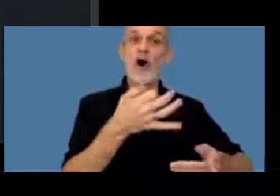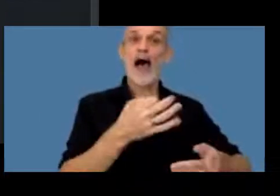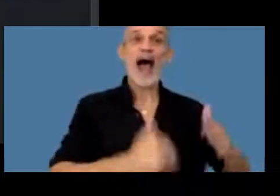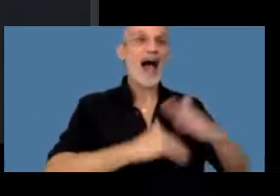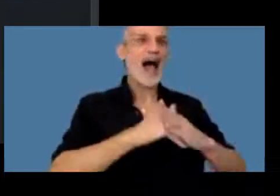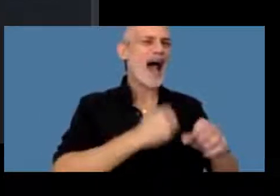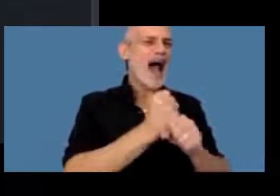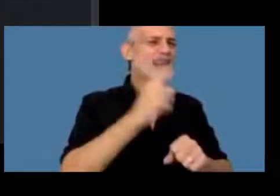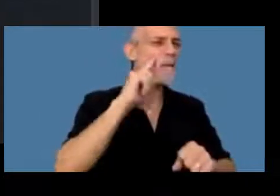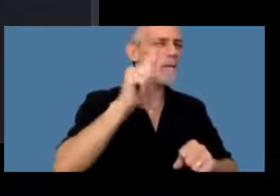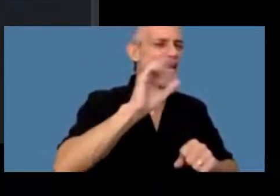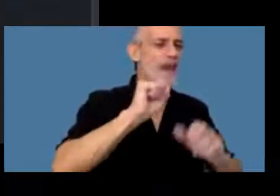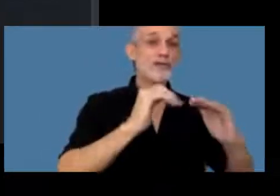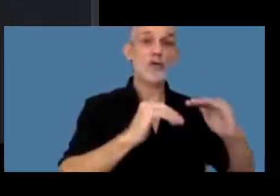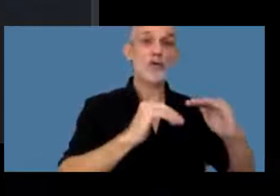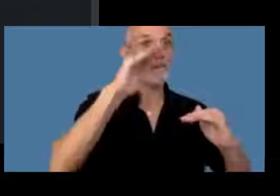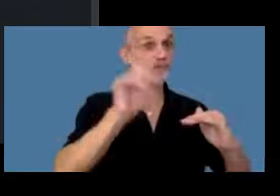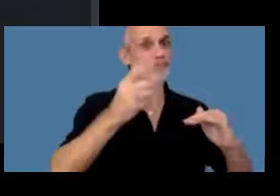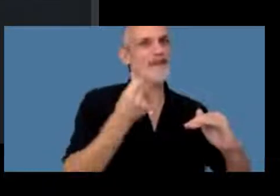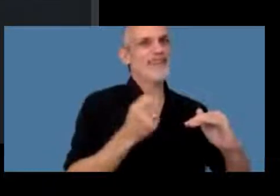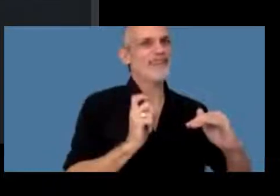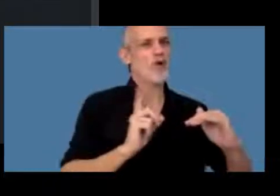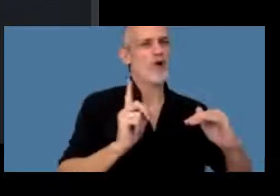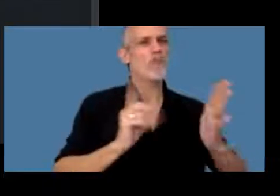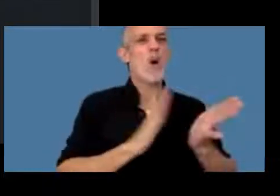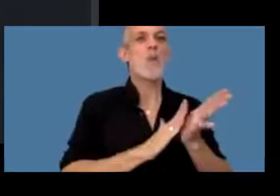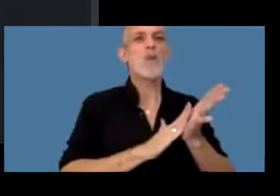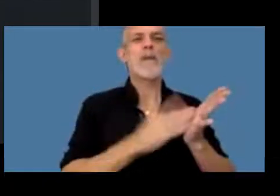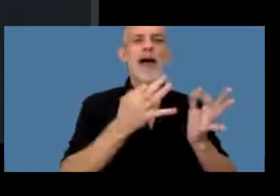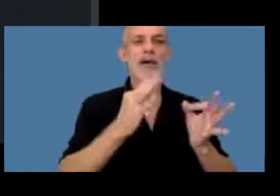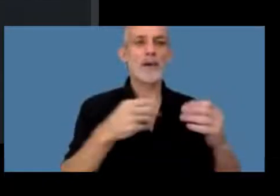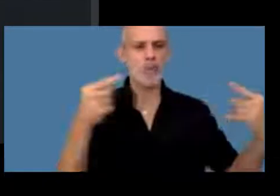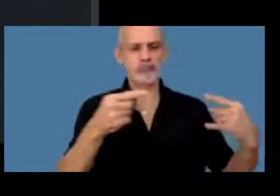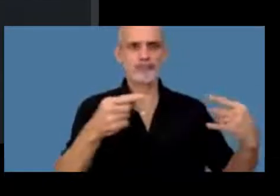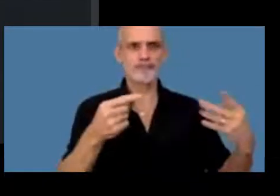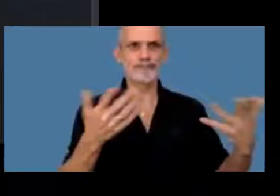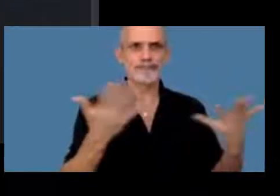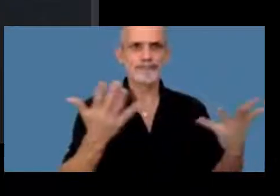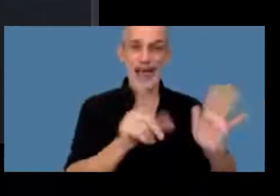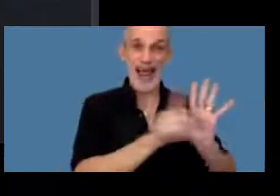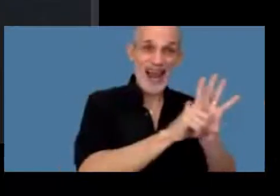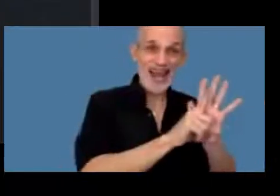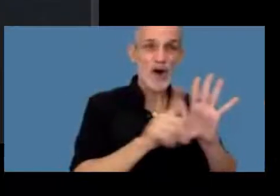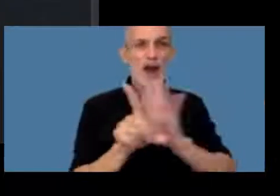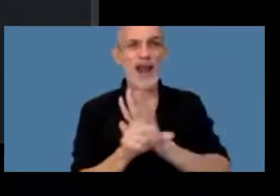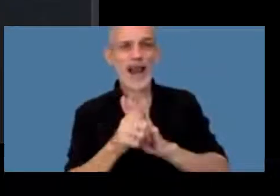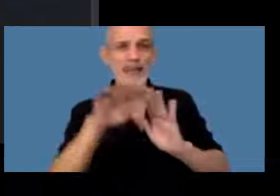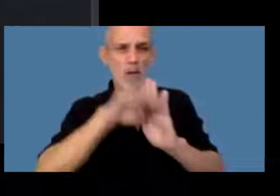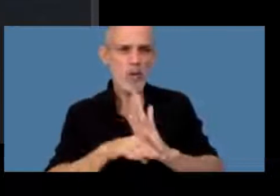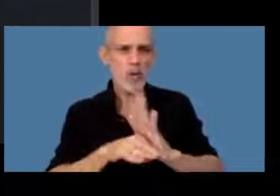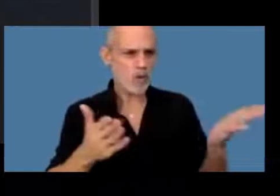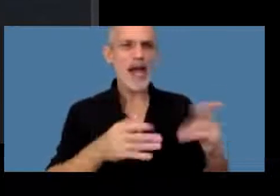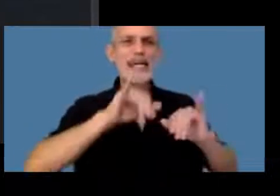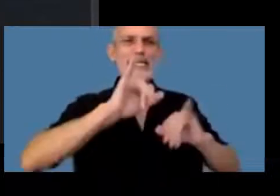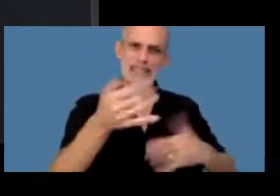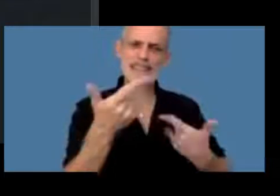1.000 pesos no, que no se admite prueba en contrario, que hay un choque de esta ley con la ley de procedimientos, que sí admite la prueba en